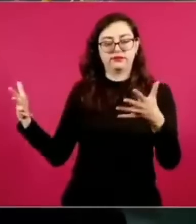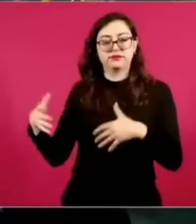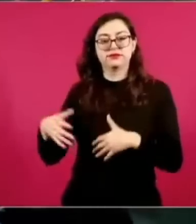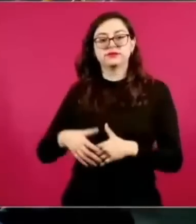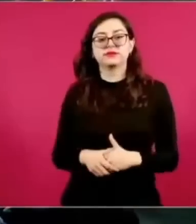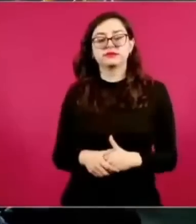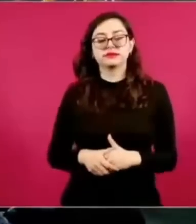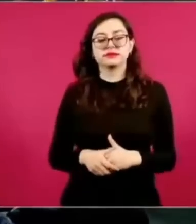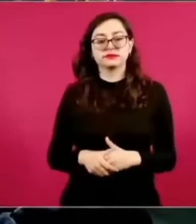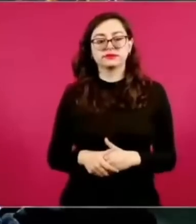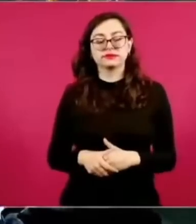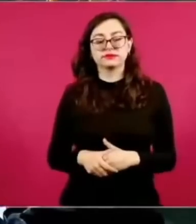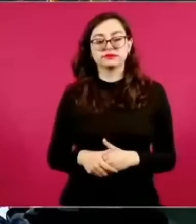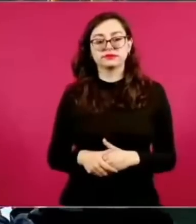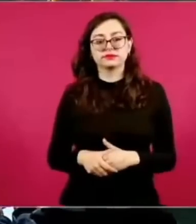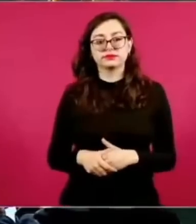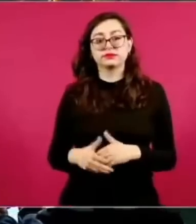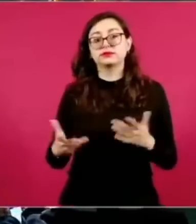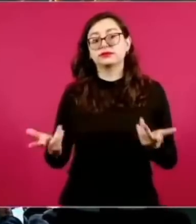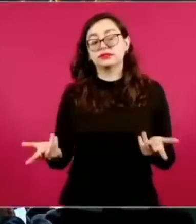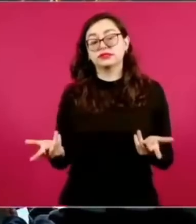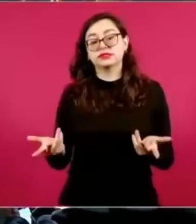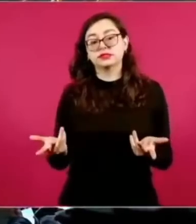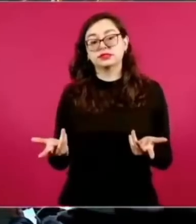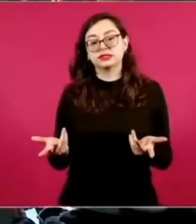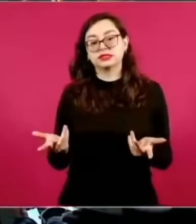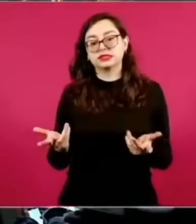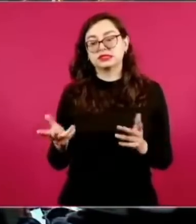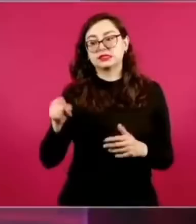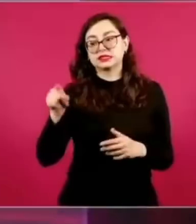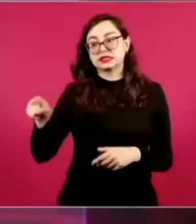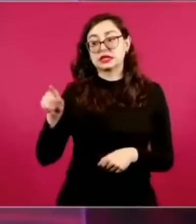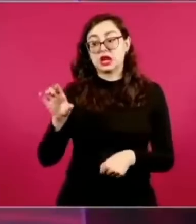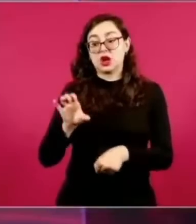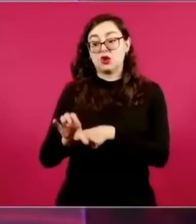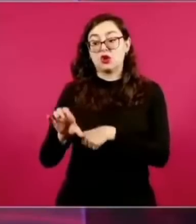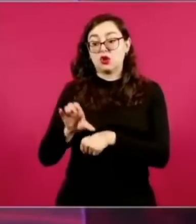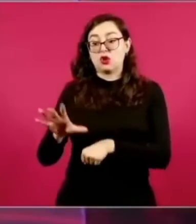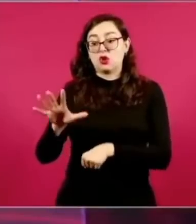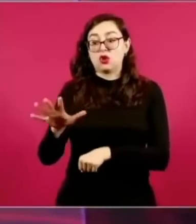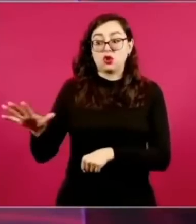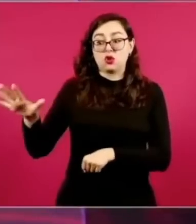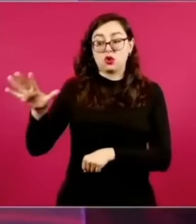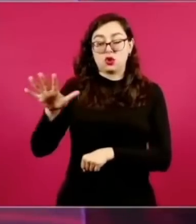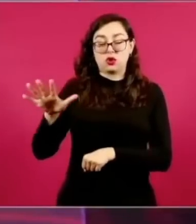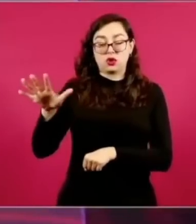porque ya había la pretensión de crear